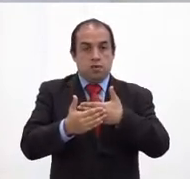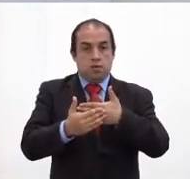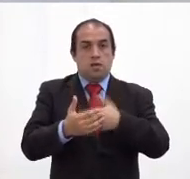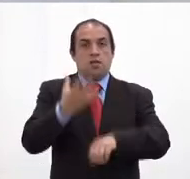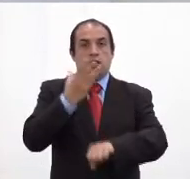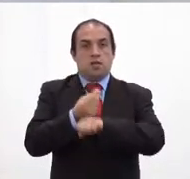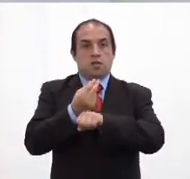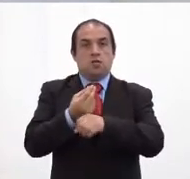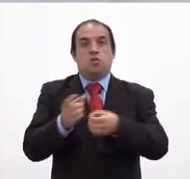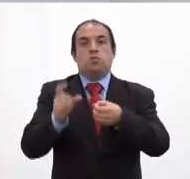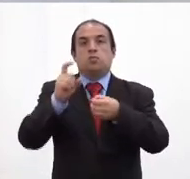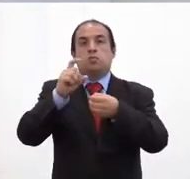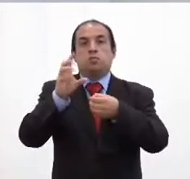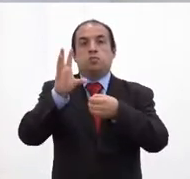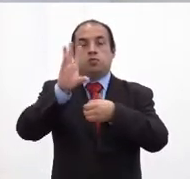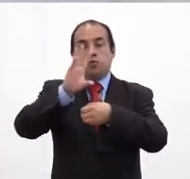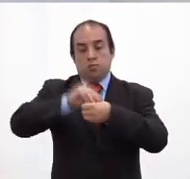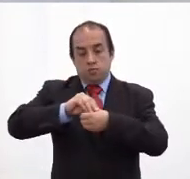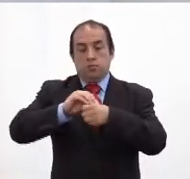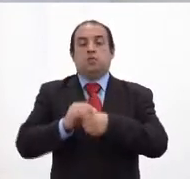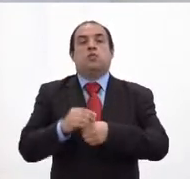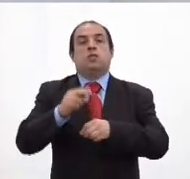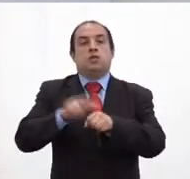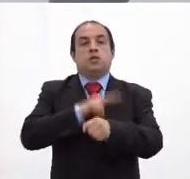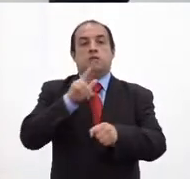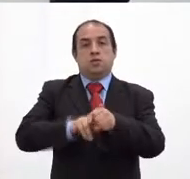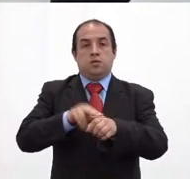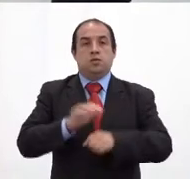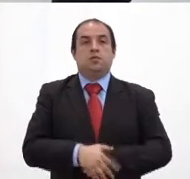de la naturaleza en nuestra ciudad. Muchas gracias.